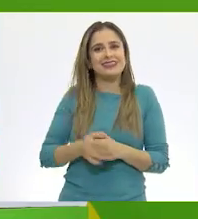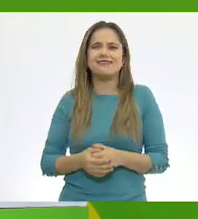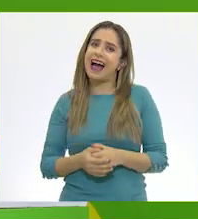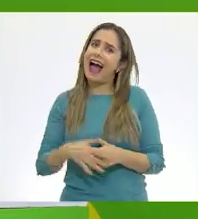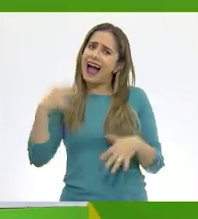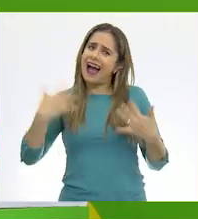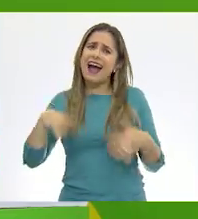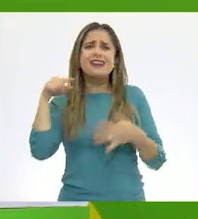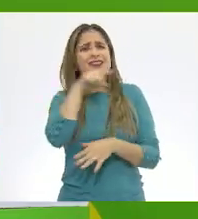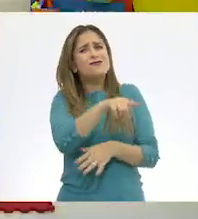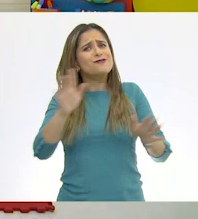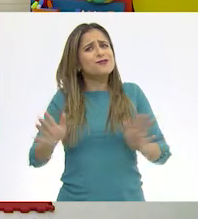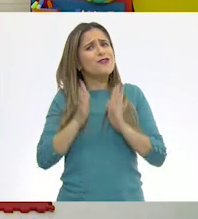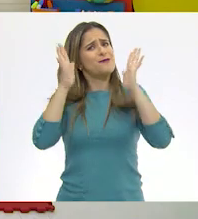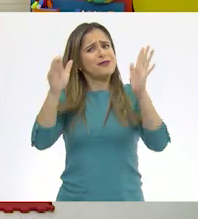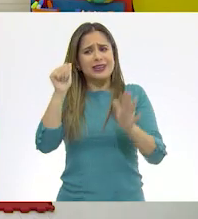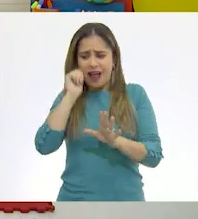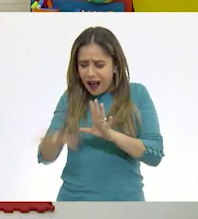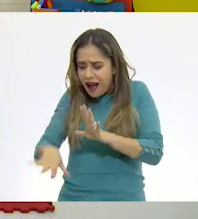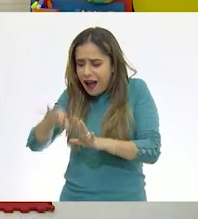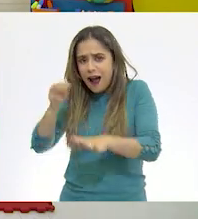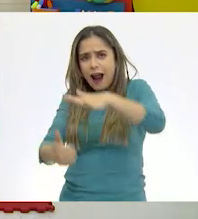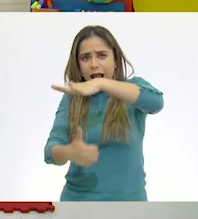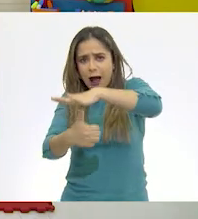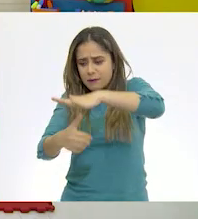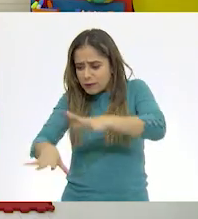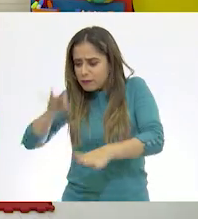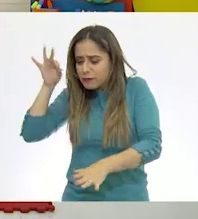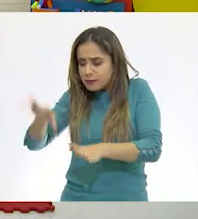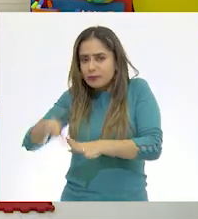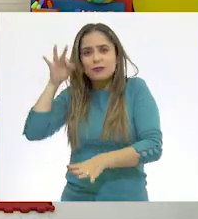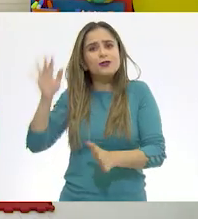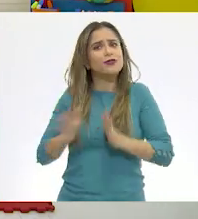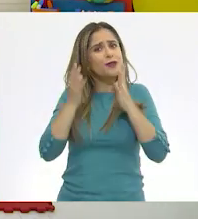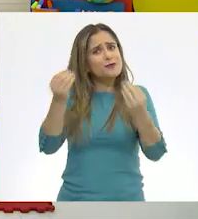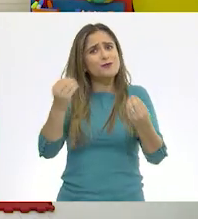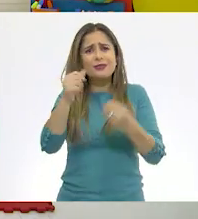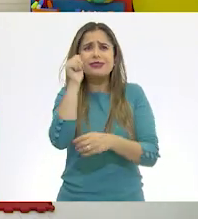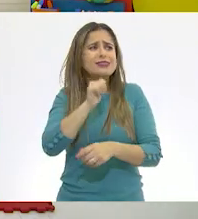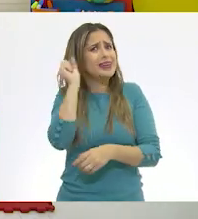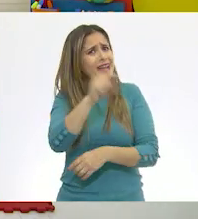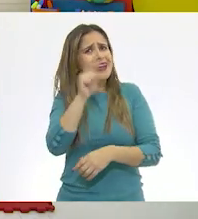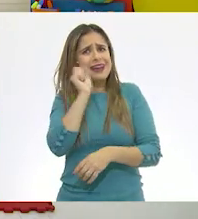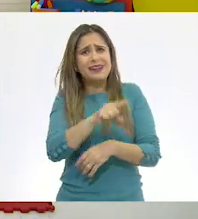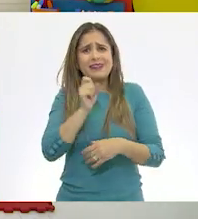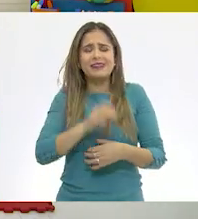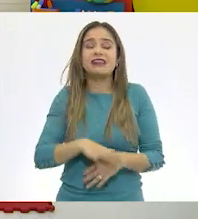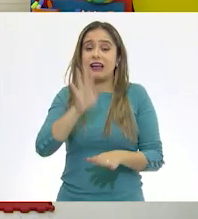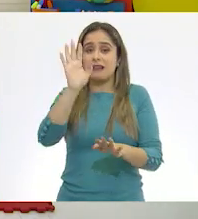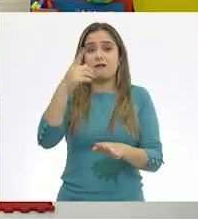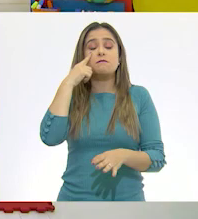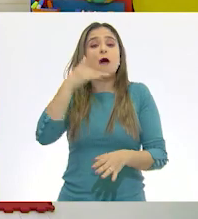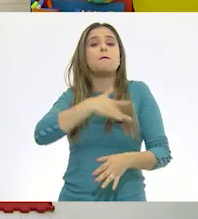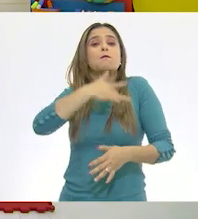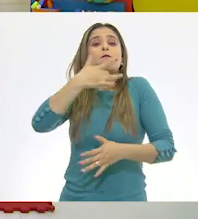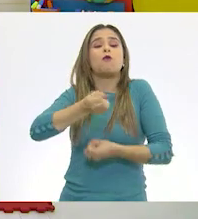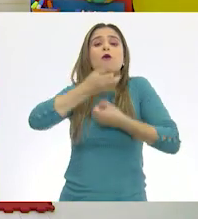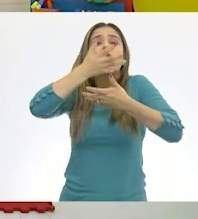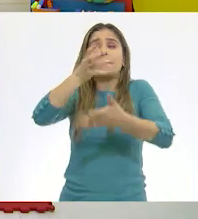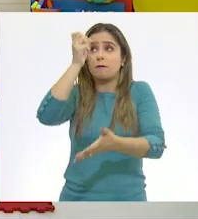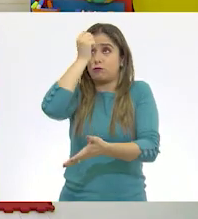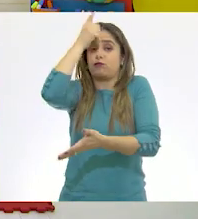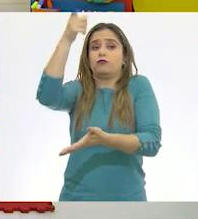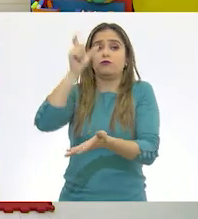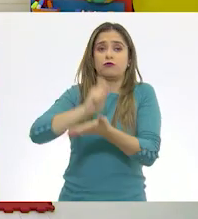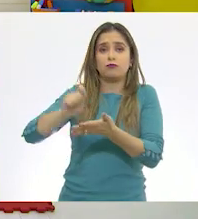Siempre tienes sorpresas abajo de esta mesa, Carla. Aquí tengo un poema que escribió Amado